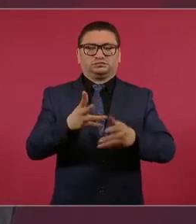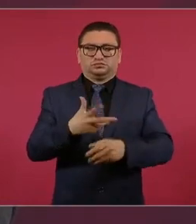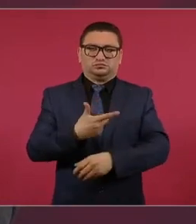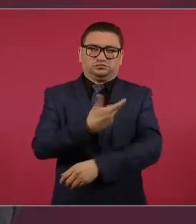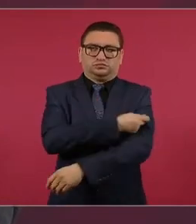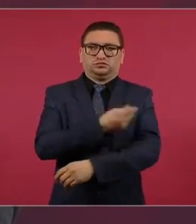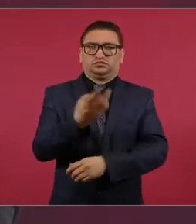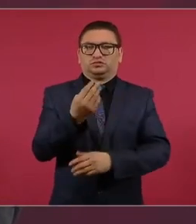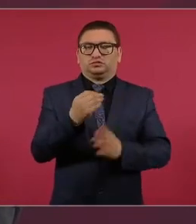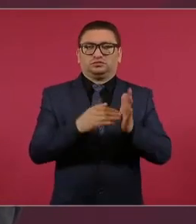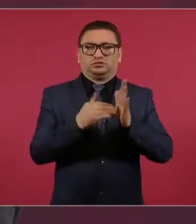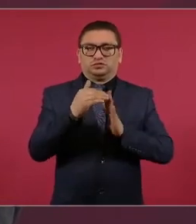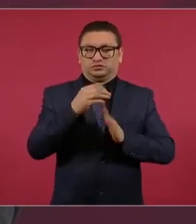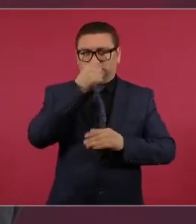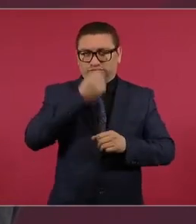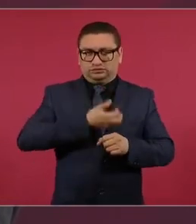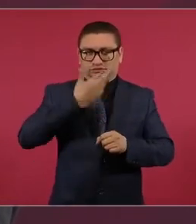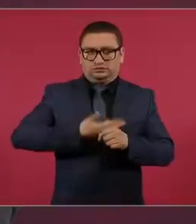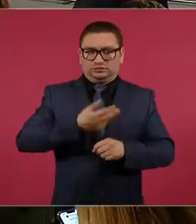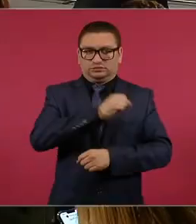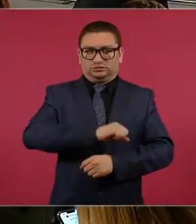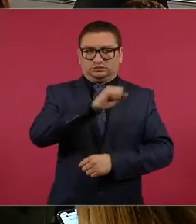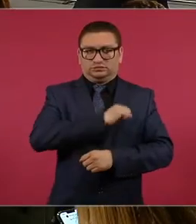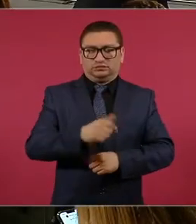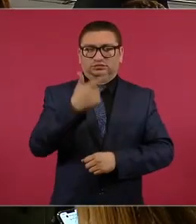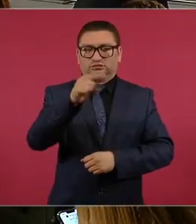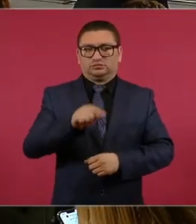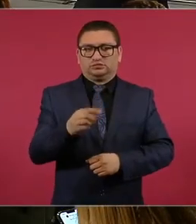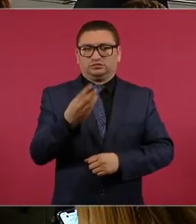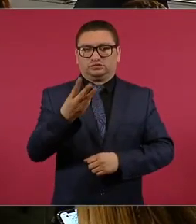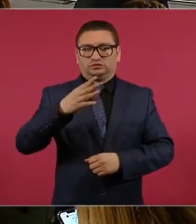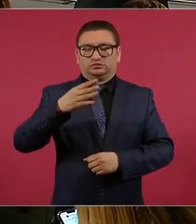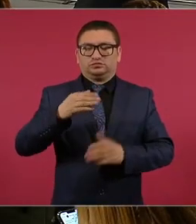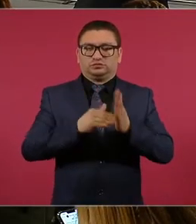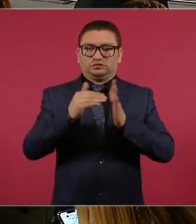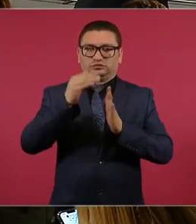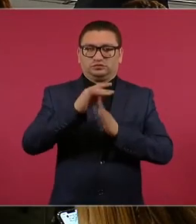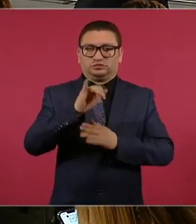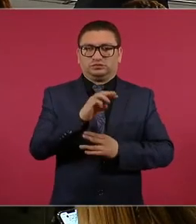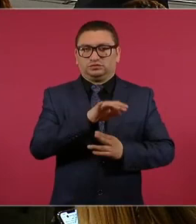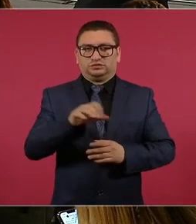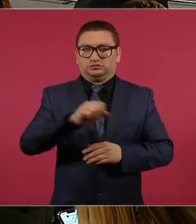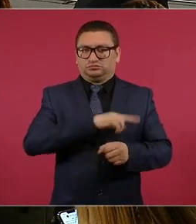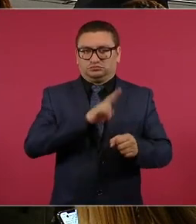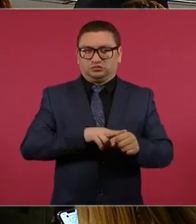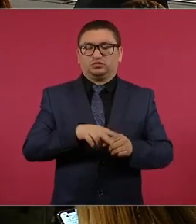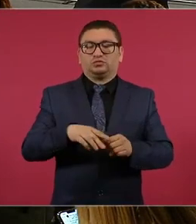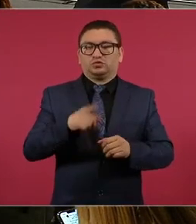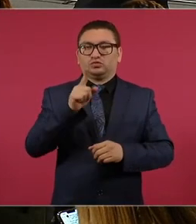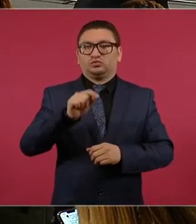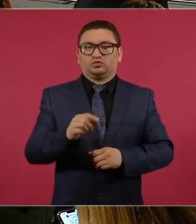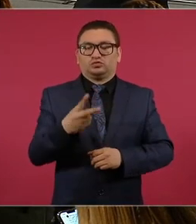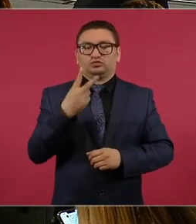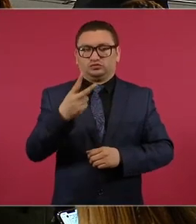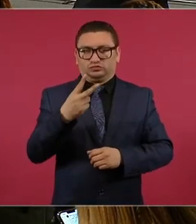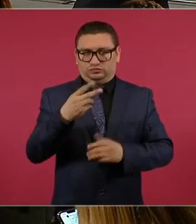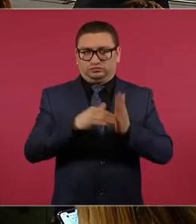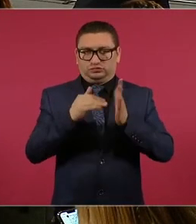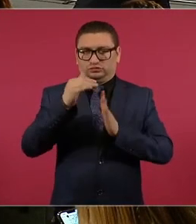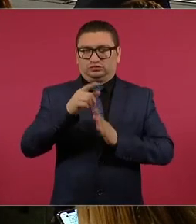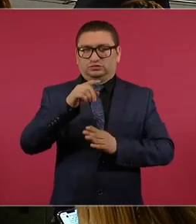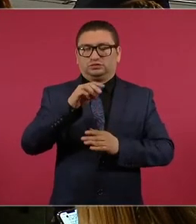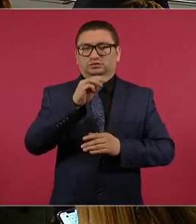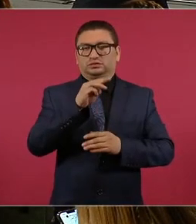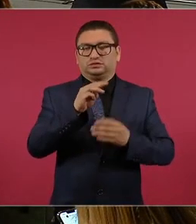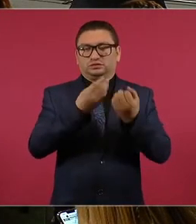eh 9 millones por la secretaría de salud 7.3 millones por el IMS ordinario 1.2 millones por el IMS bienestar